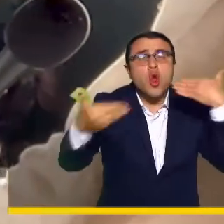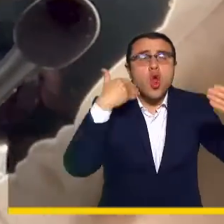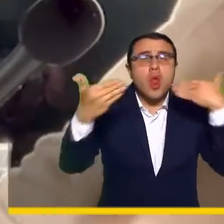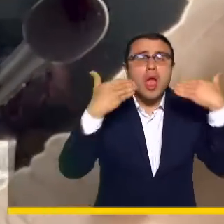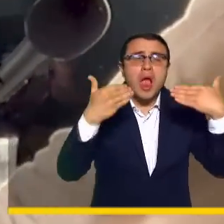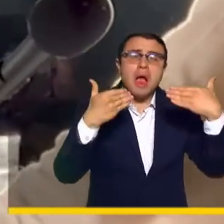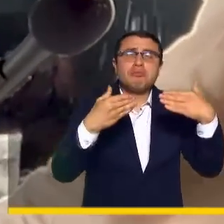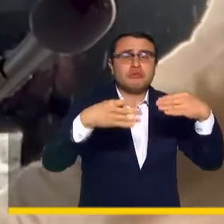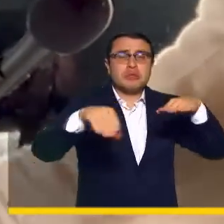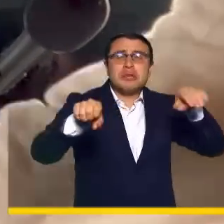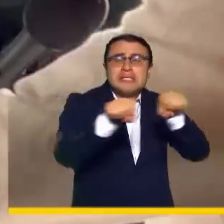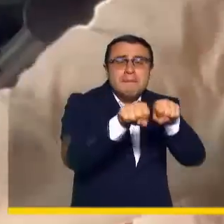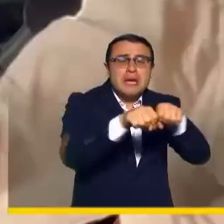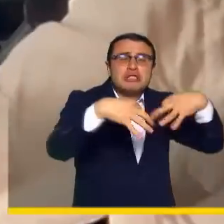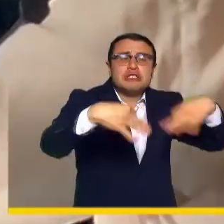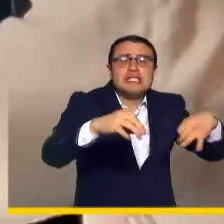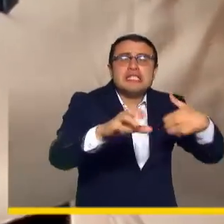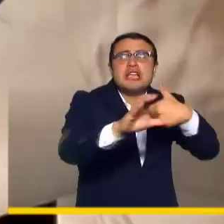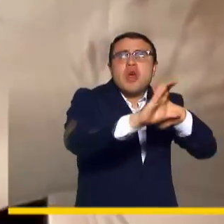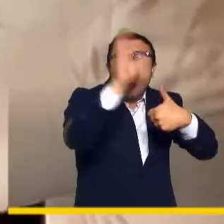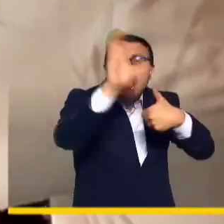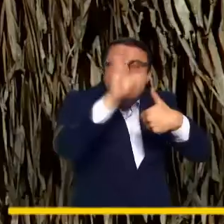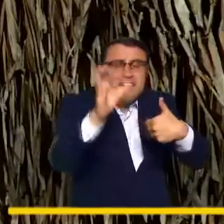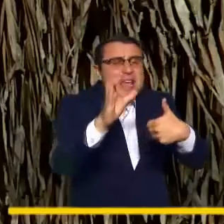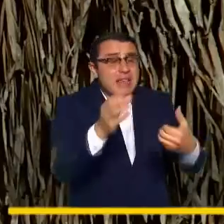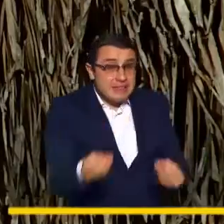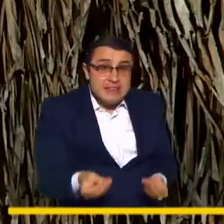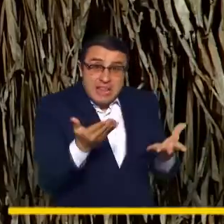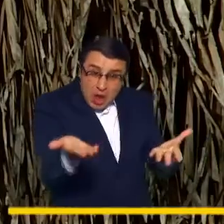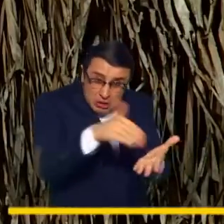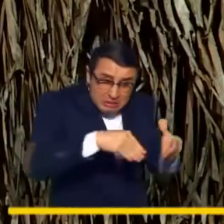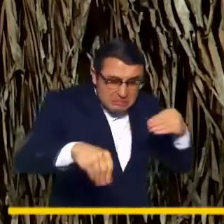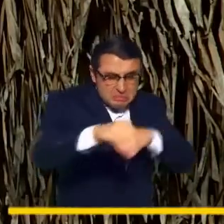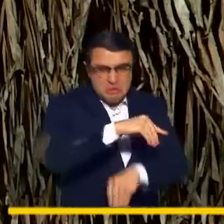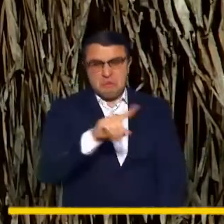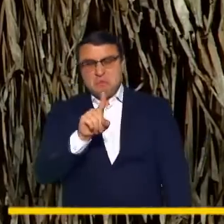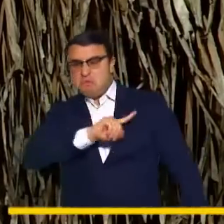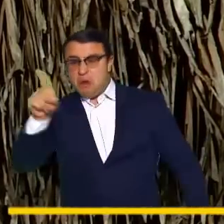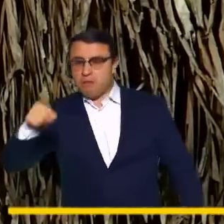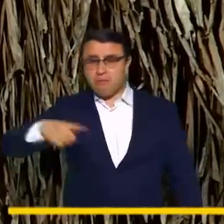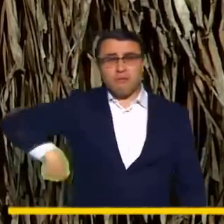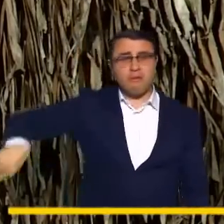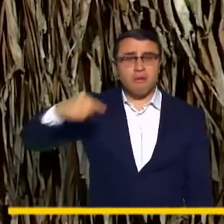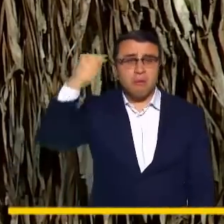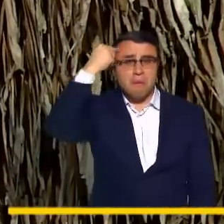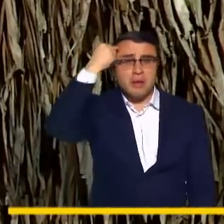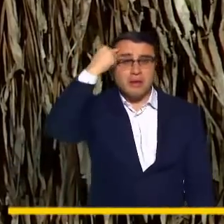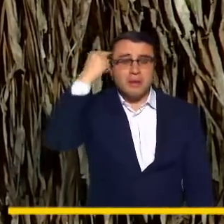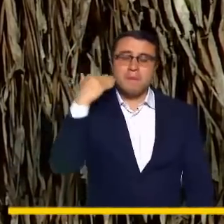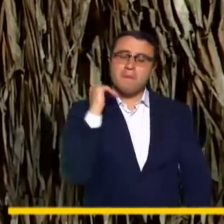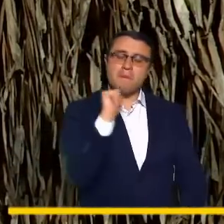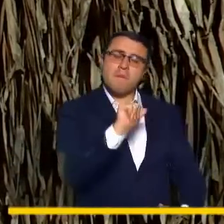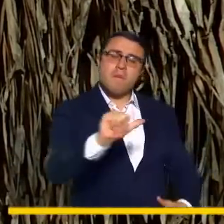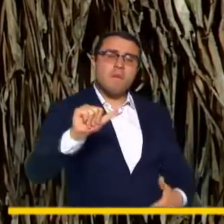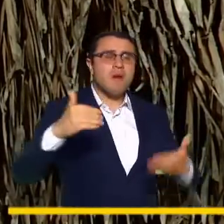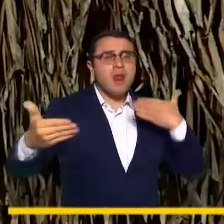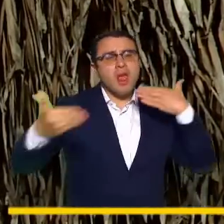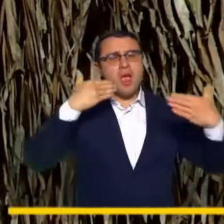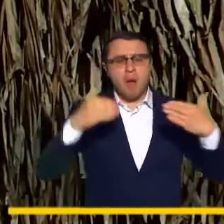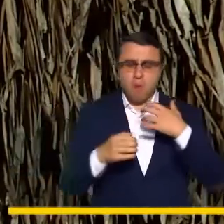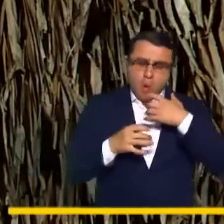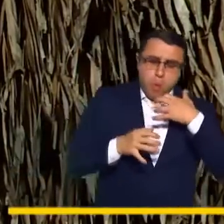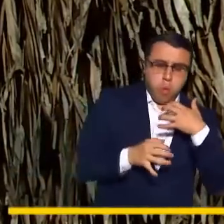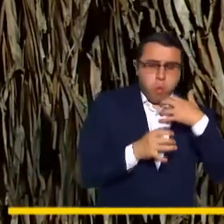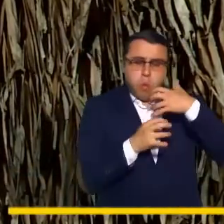de Alpargata, costeños y caribeños, a esas campesinas que bailan las